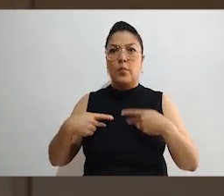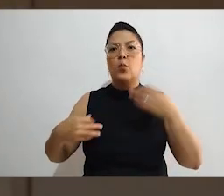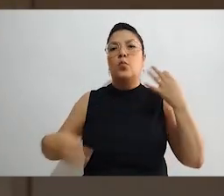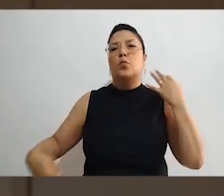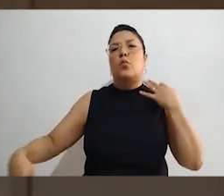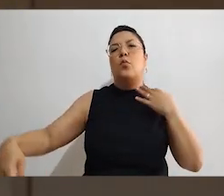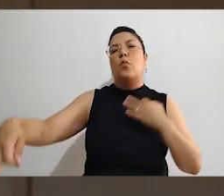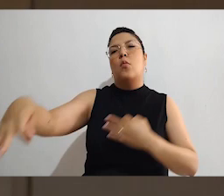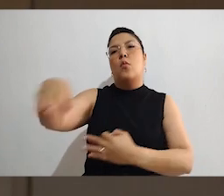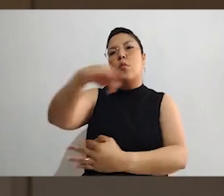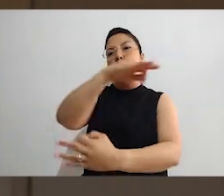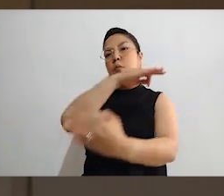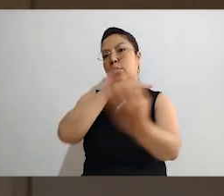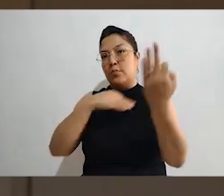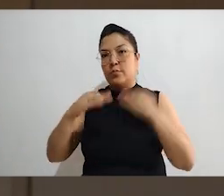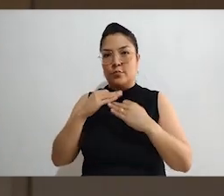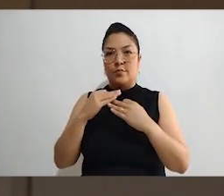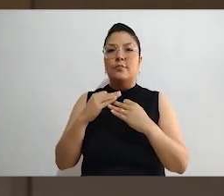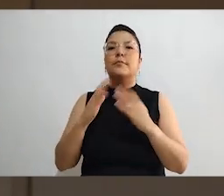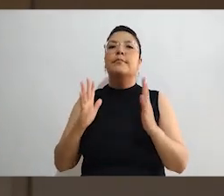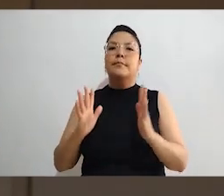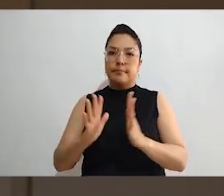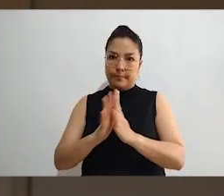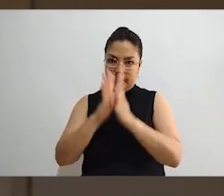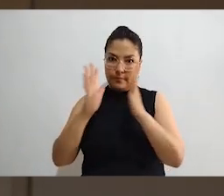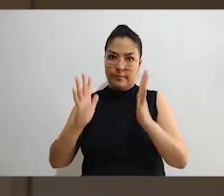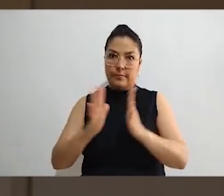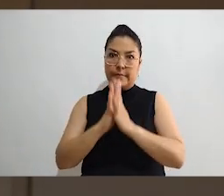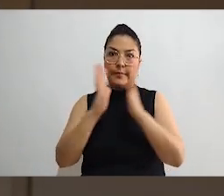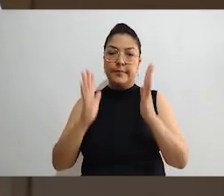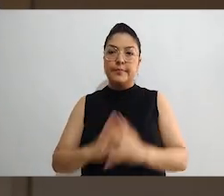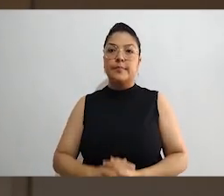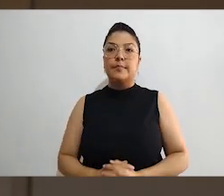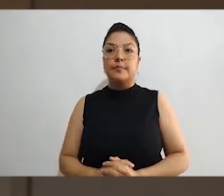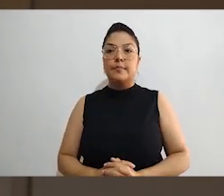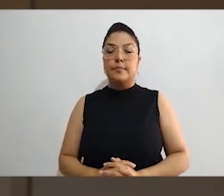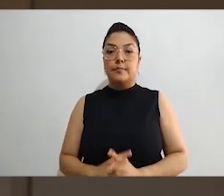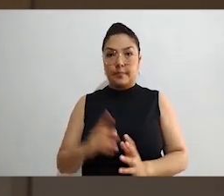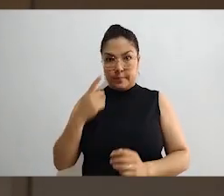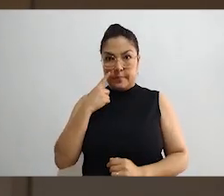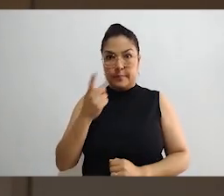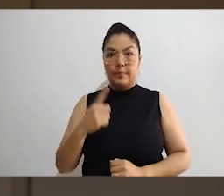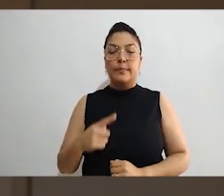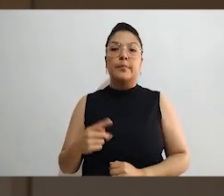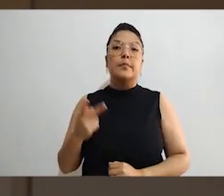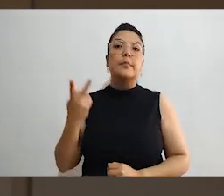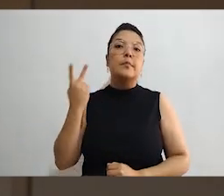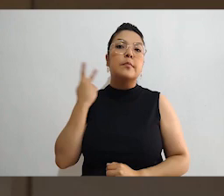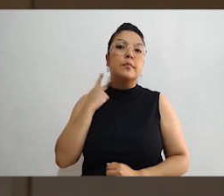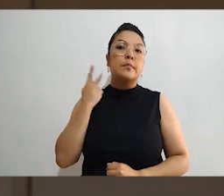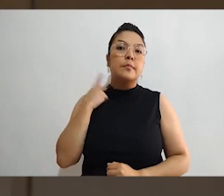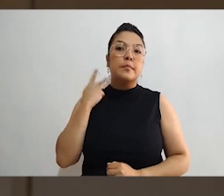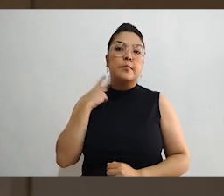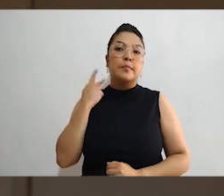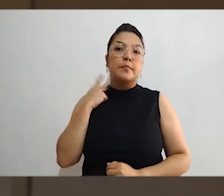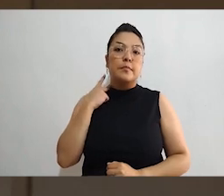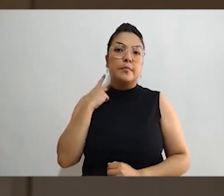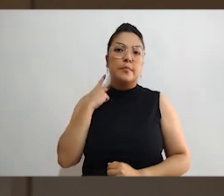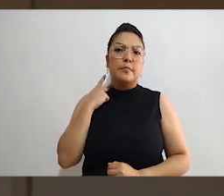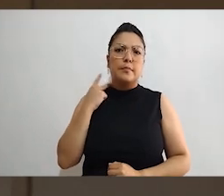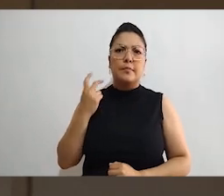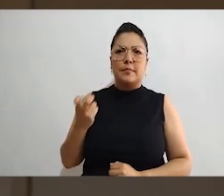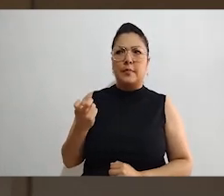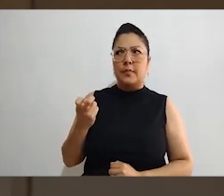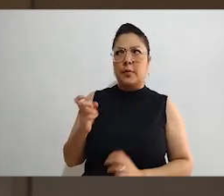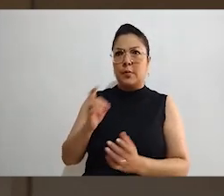la ciudadanía. ¿Qué significa esto? Lo político pareciera ser que es nada más